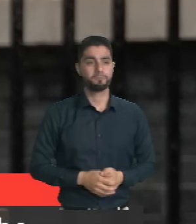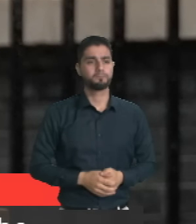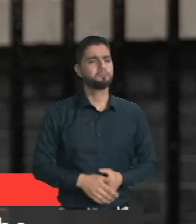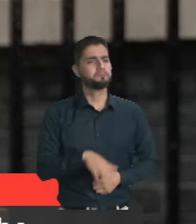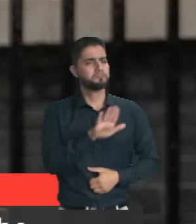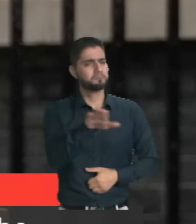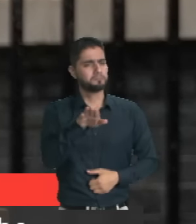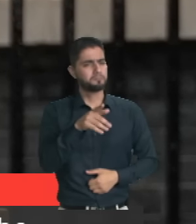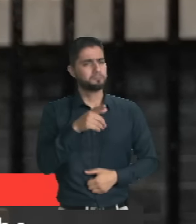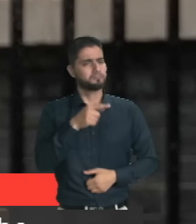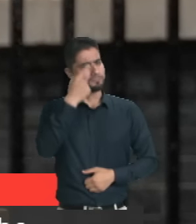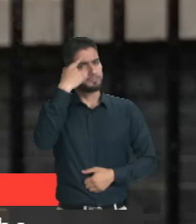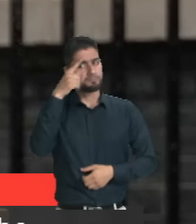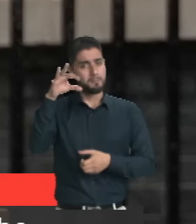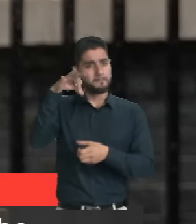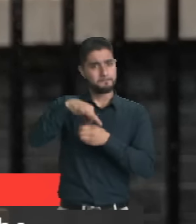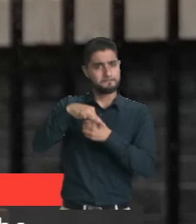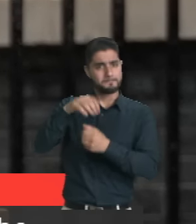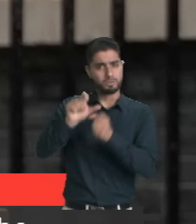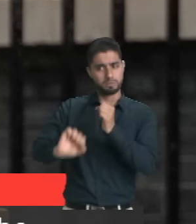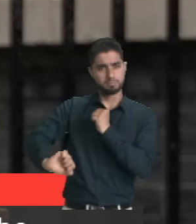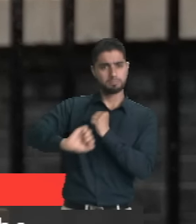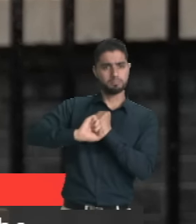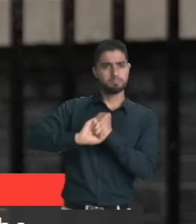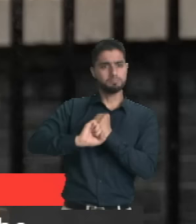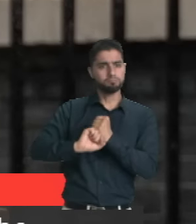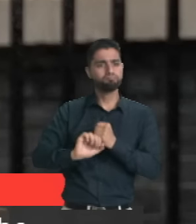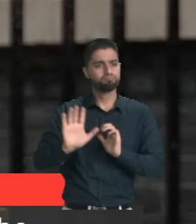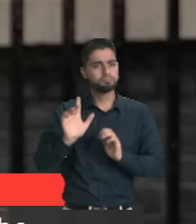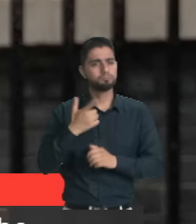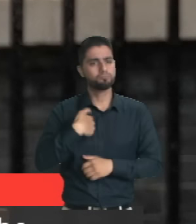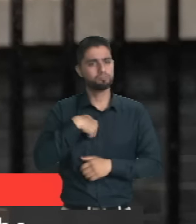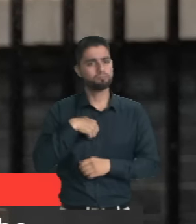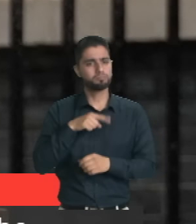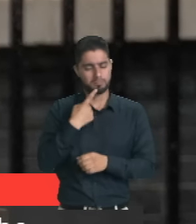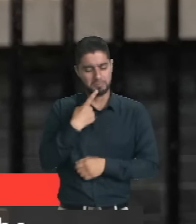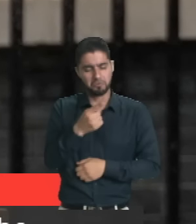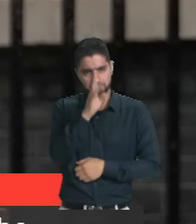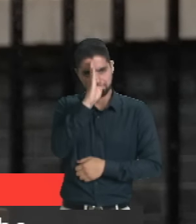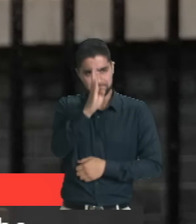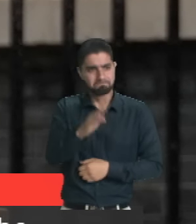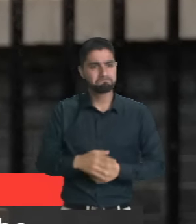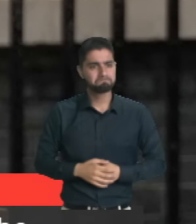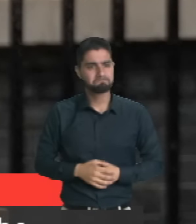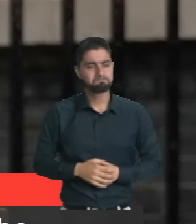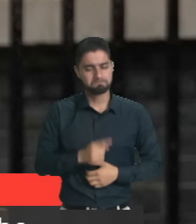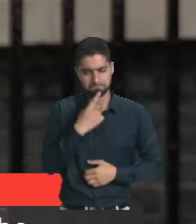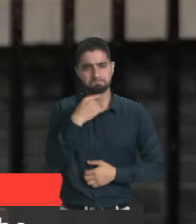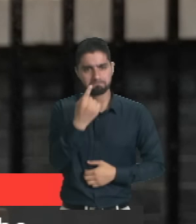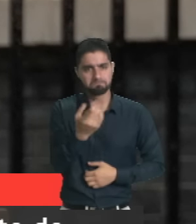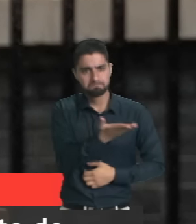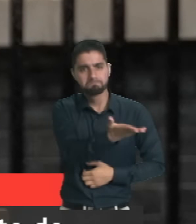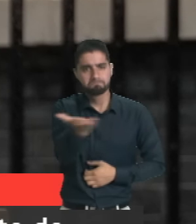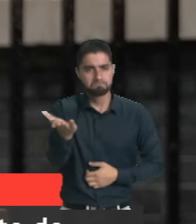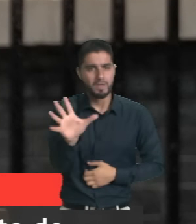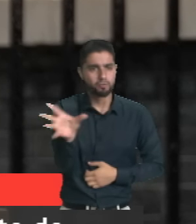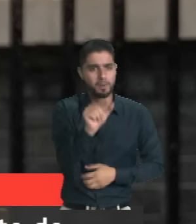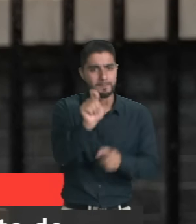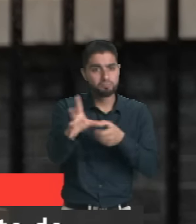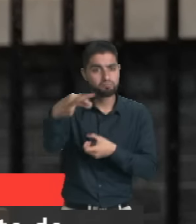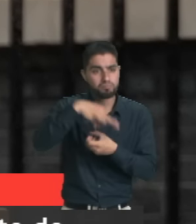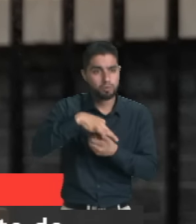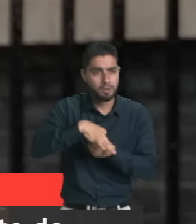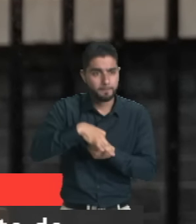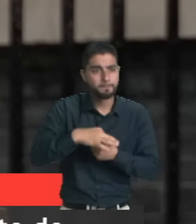in fact, especially if you did not, I say to you directly,